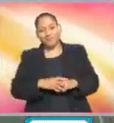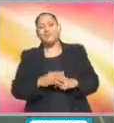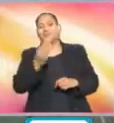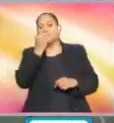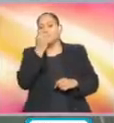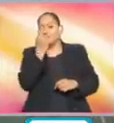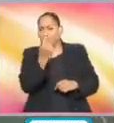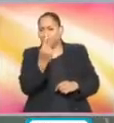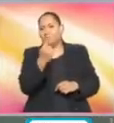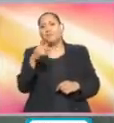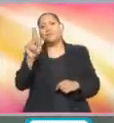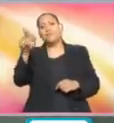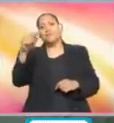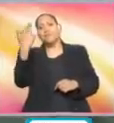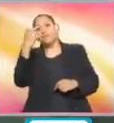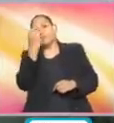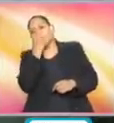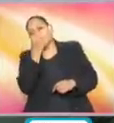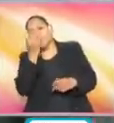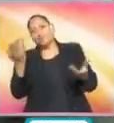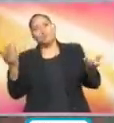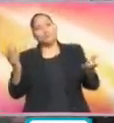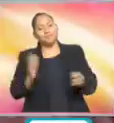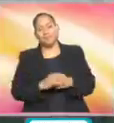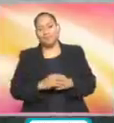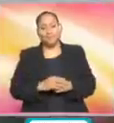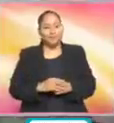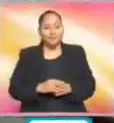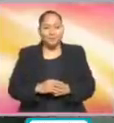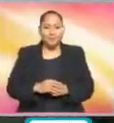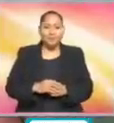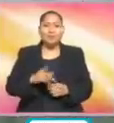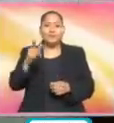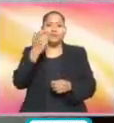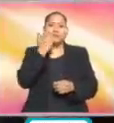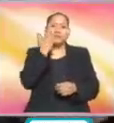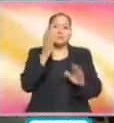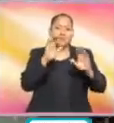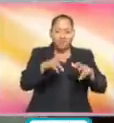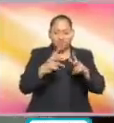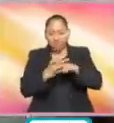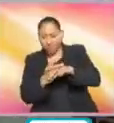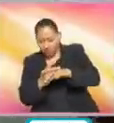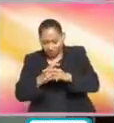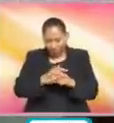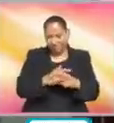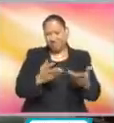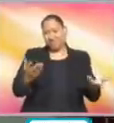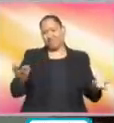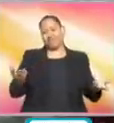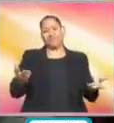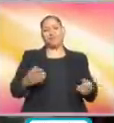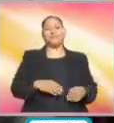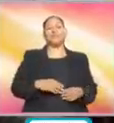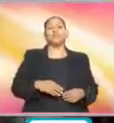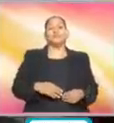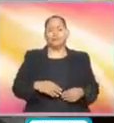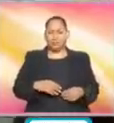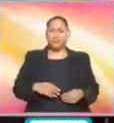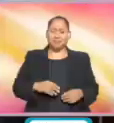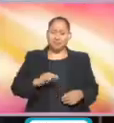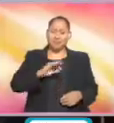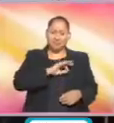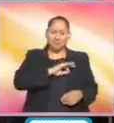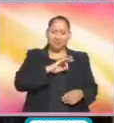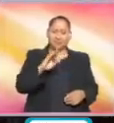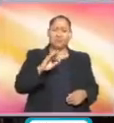pero se come una docena. Sí, pues no. ¿Y qué quería ser luchador? Pues no, bueno, también puede ser.